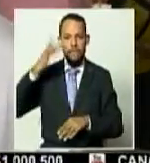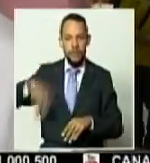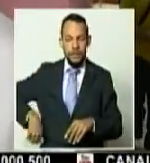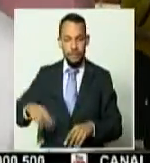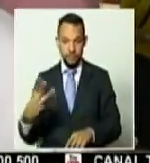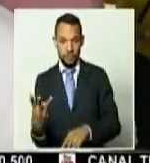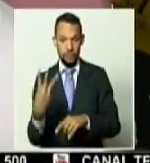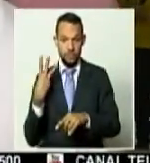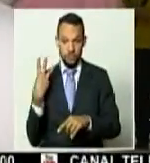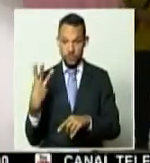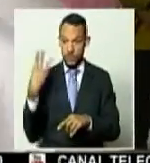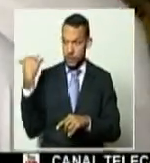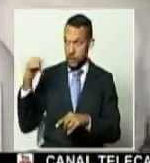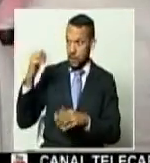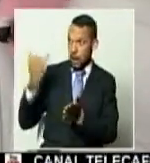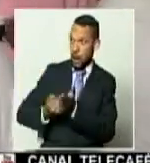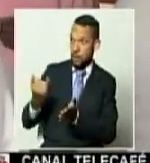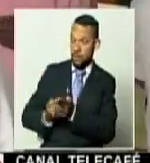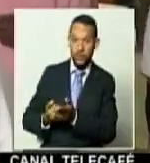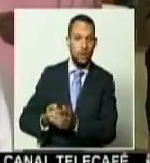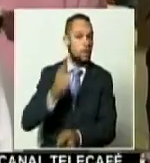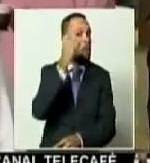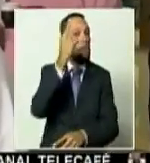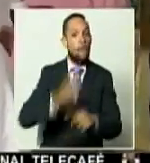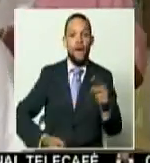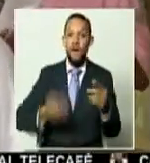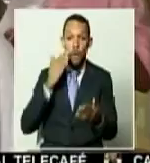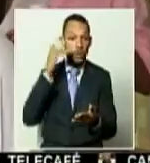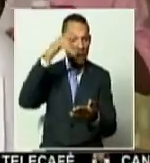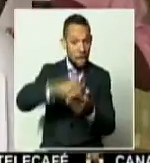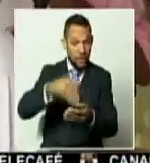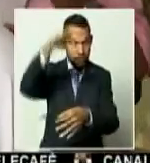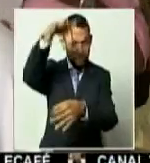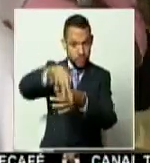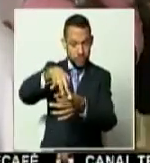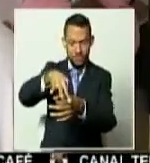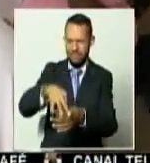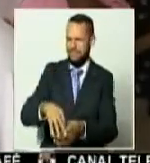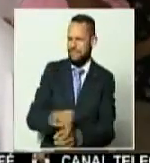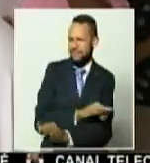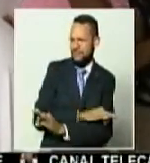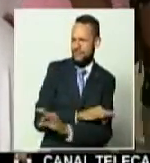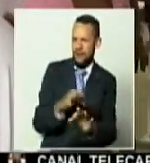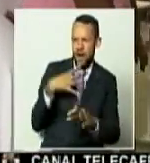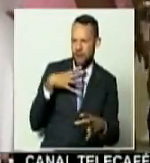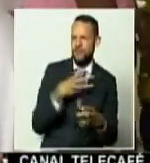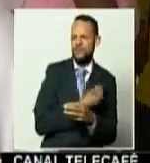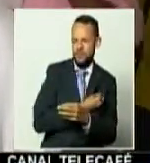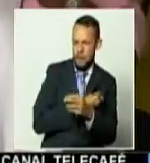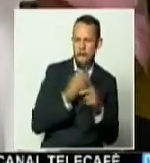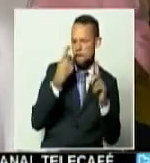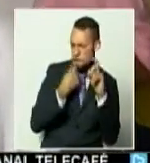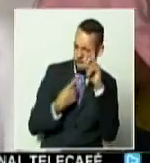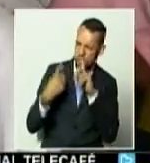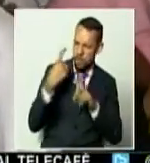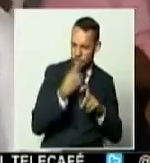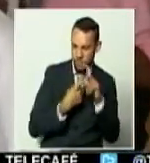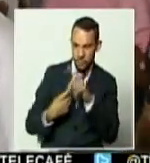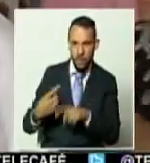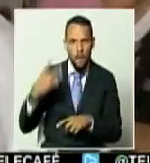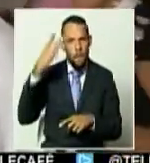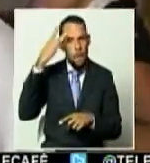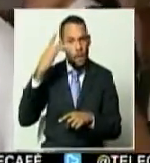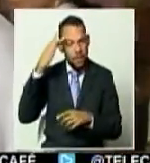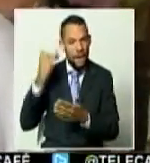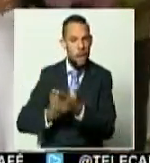están en este momento postulados no podían ser reelegidos. Nosotros creemos que si se da este comicio como